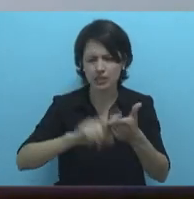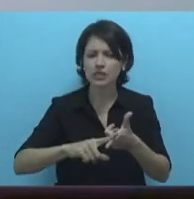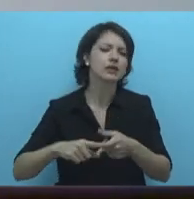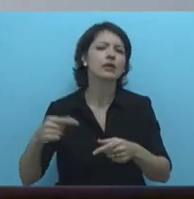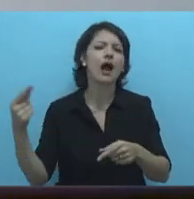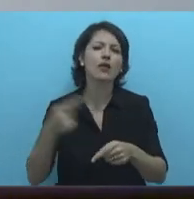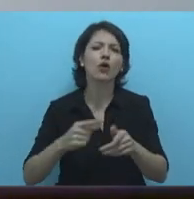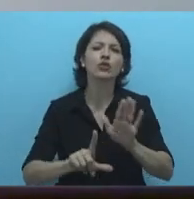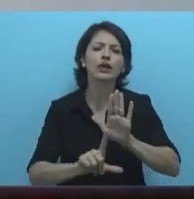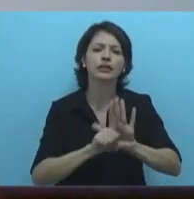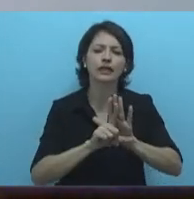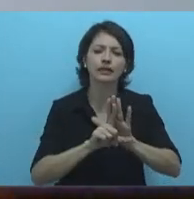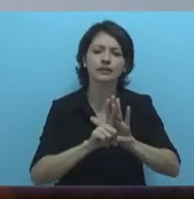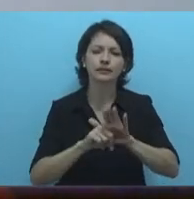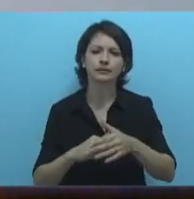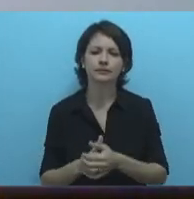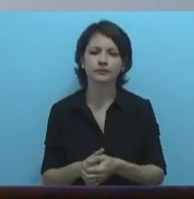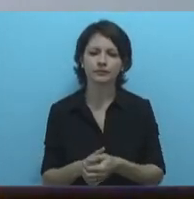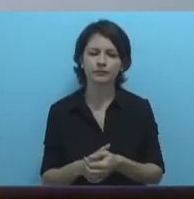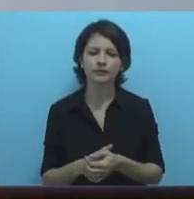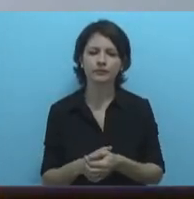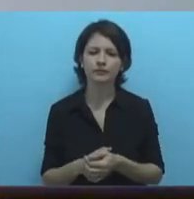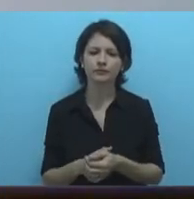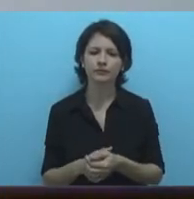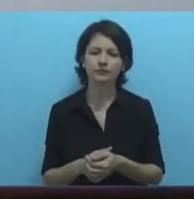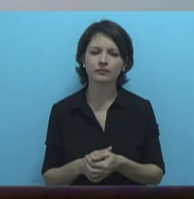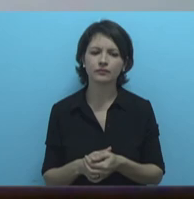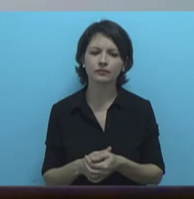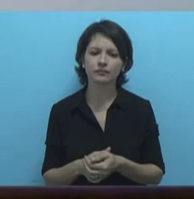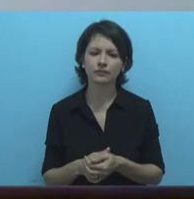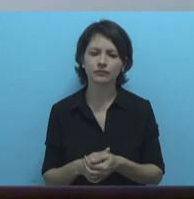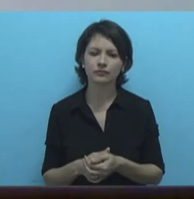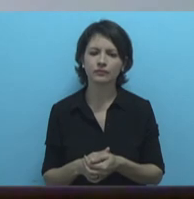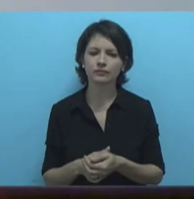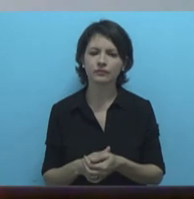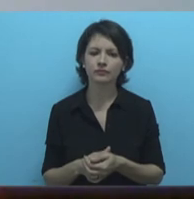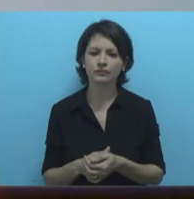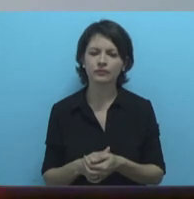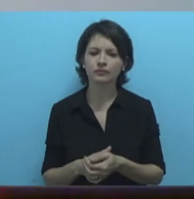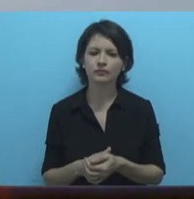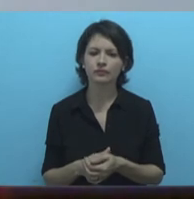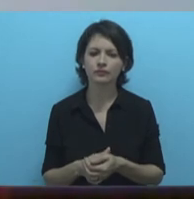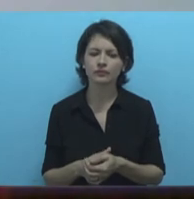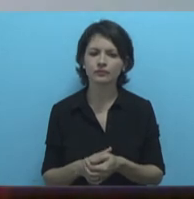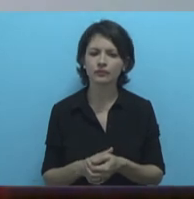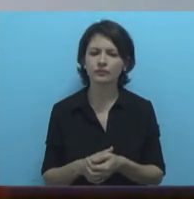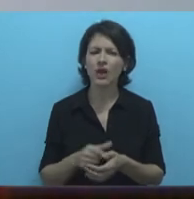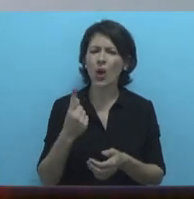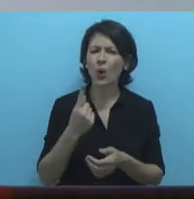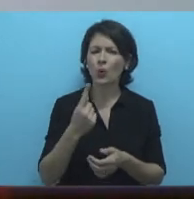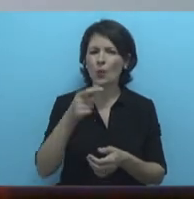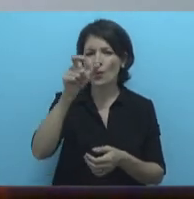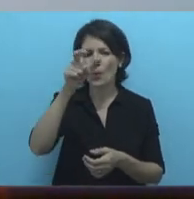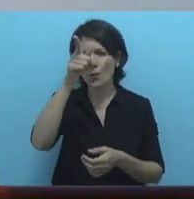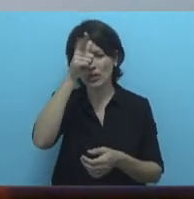institucionales porque hoy son una práctica frecuente y esto en número para de entender que no se trata solamente de un policía que